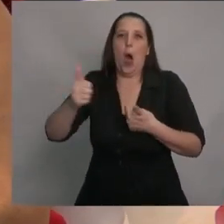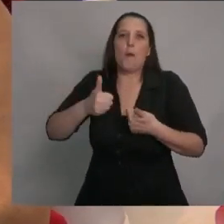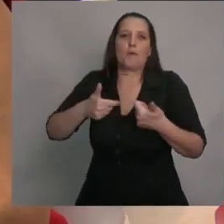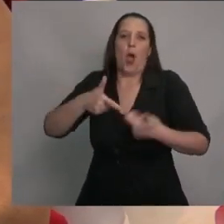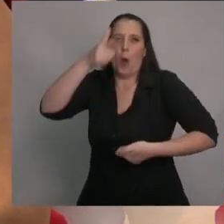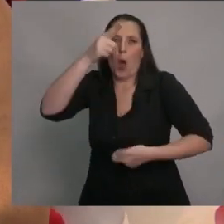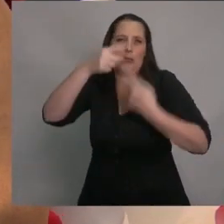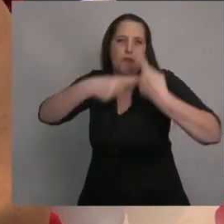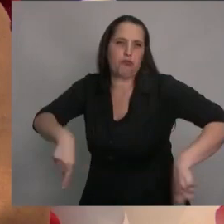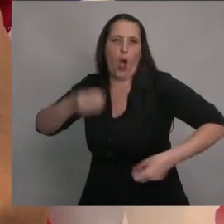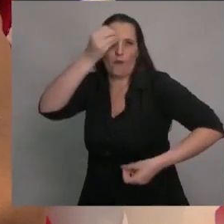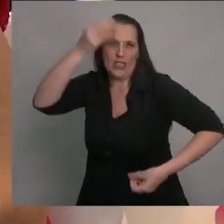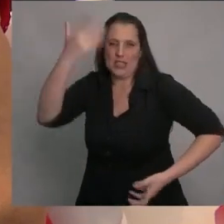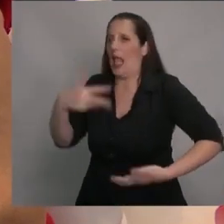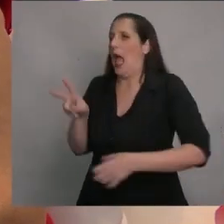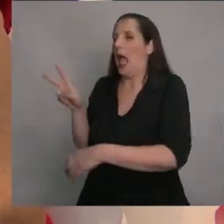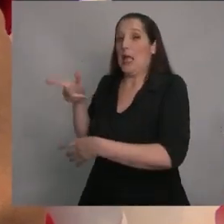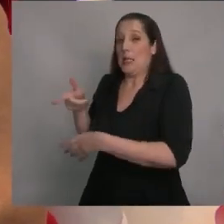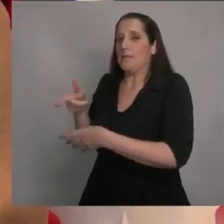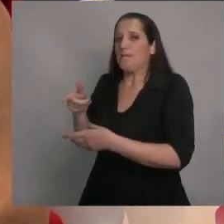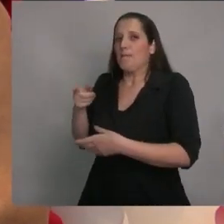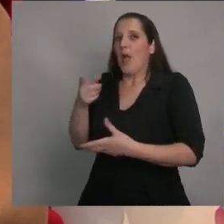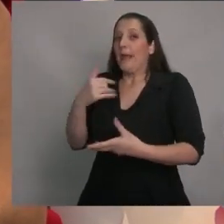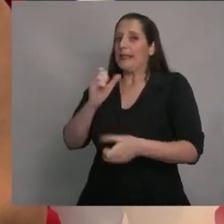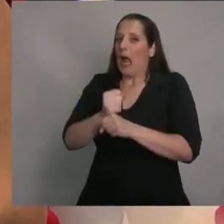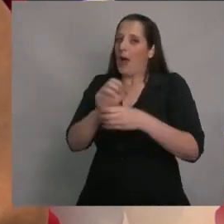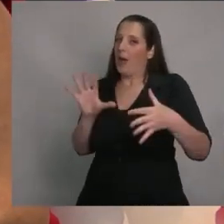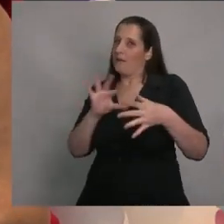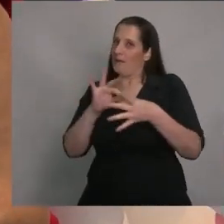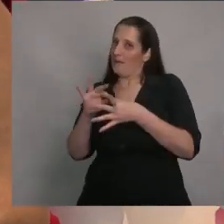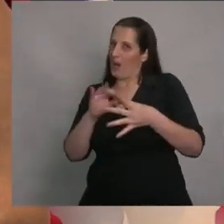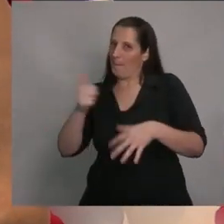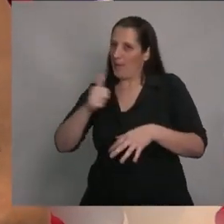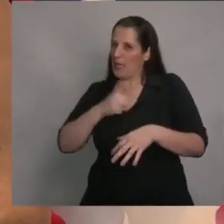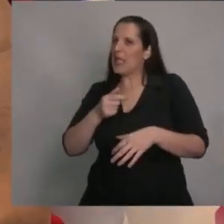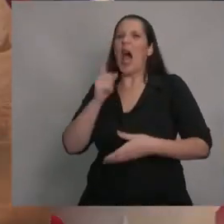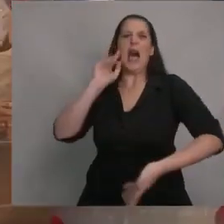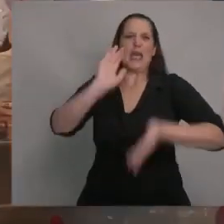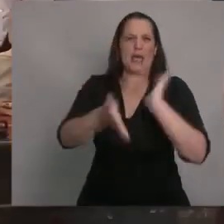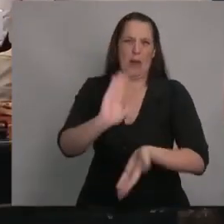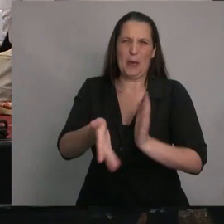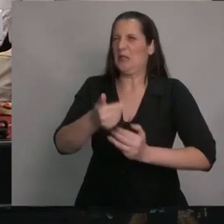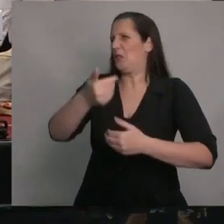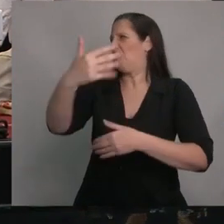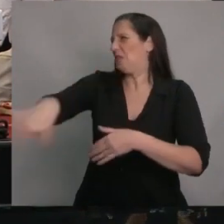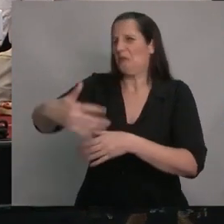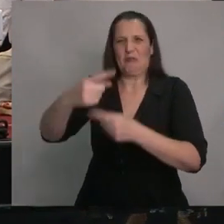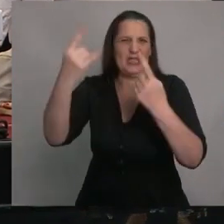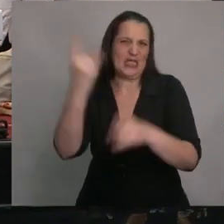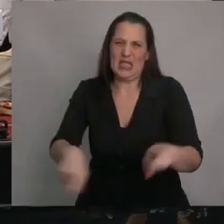seguridad oficiales actuando paramilitarmente, la represión policial con su acción de